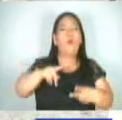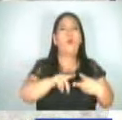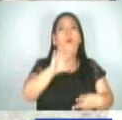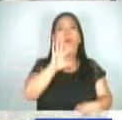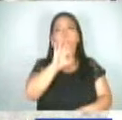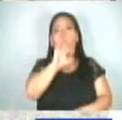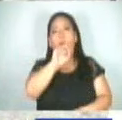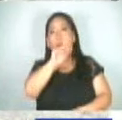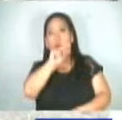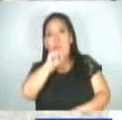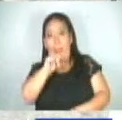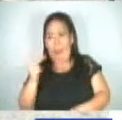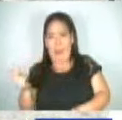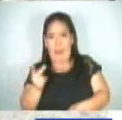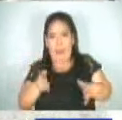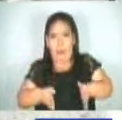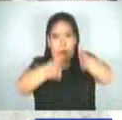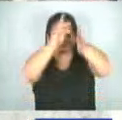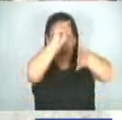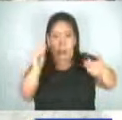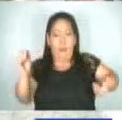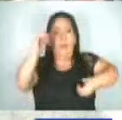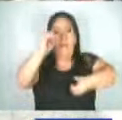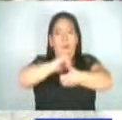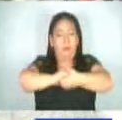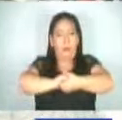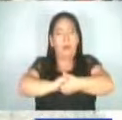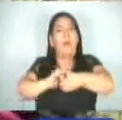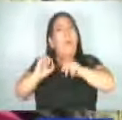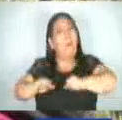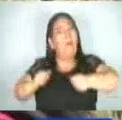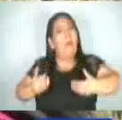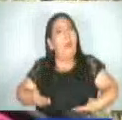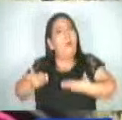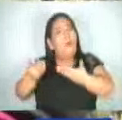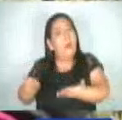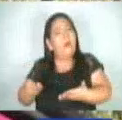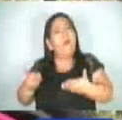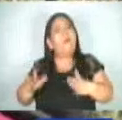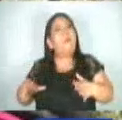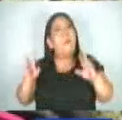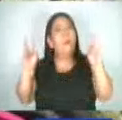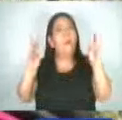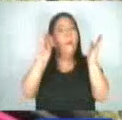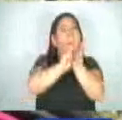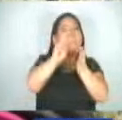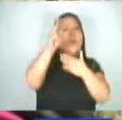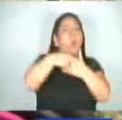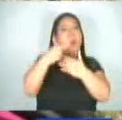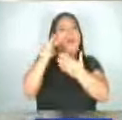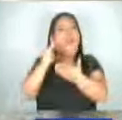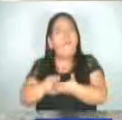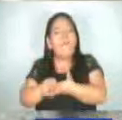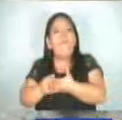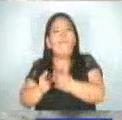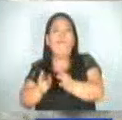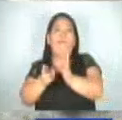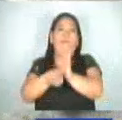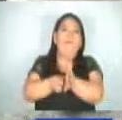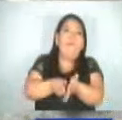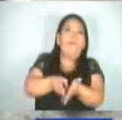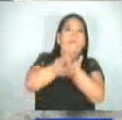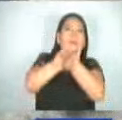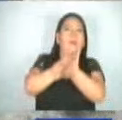de Víctimas de Accidentes de Tránsito. Se trata de una herramienta que formará parte del programa de rehabilitación integral del FONAT.